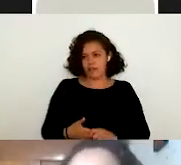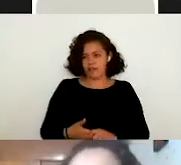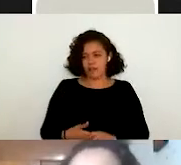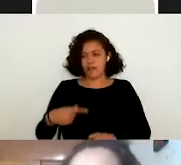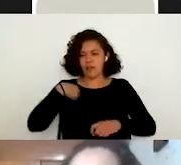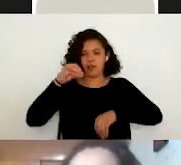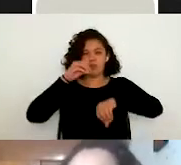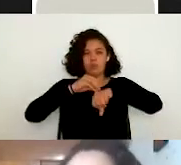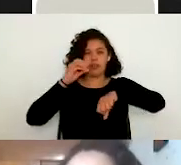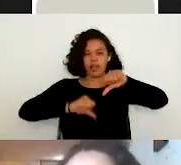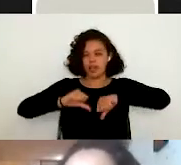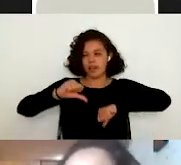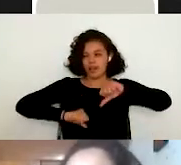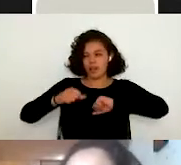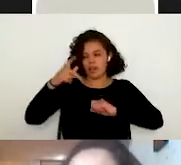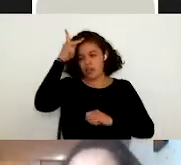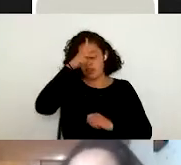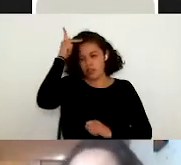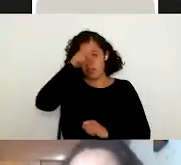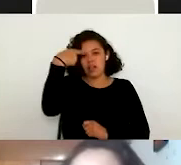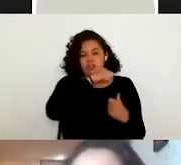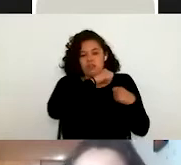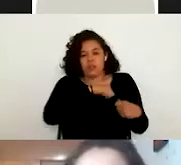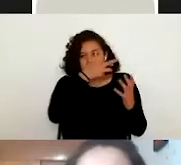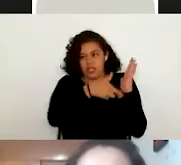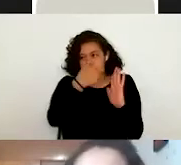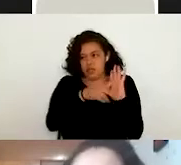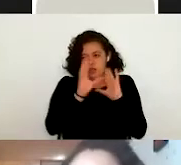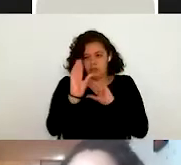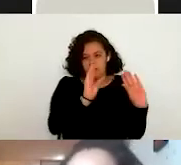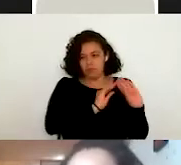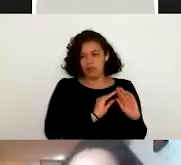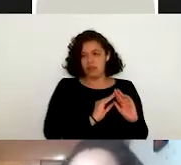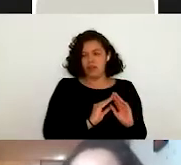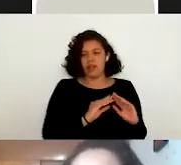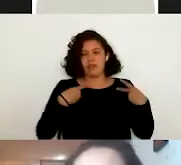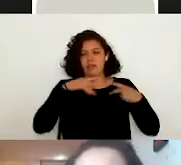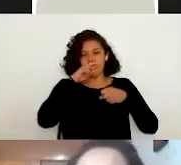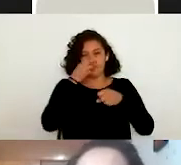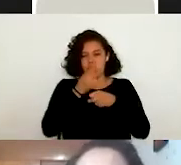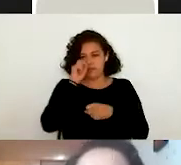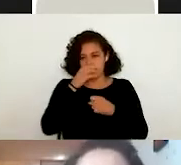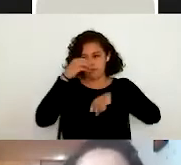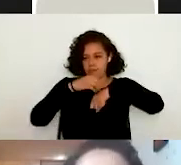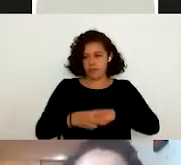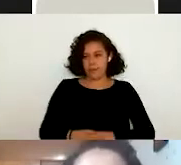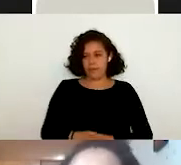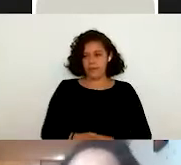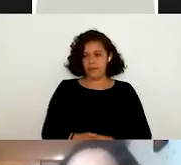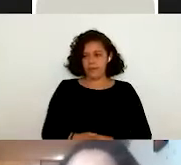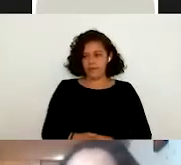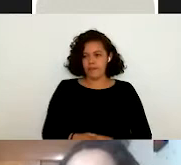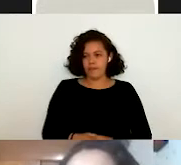las actividades que los psicólogos van a ser quienes den los talleres y en los responsables también, ¿no? Entonces, de ahí